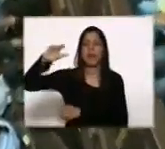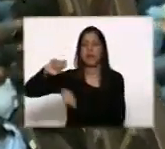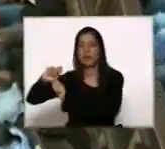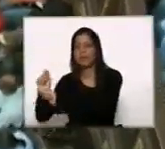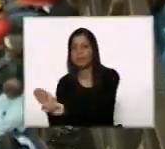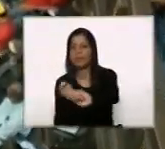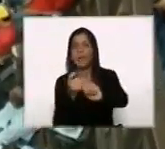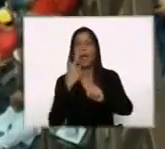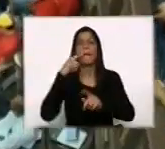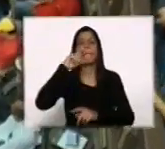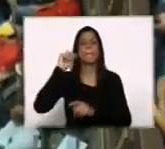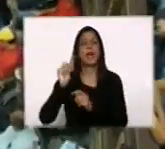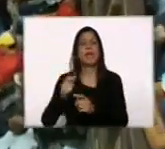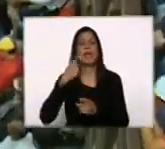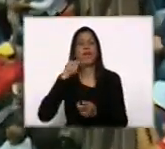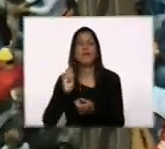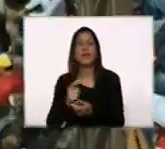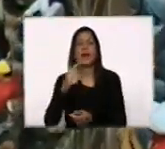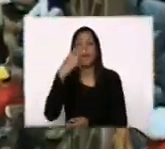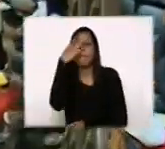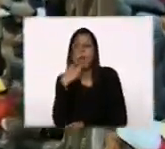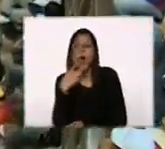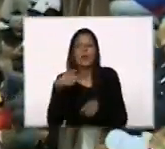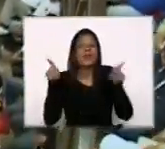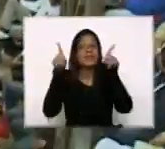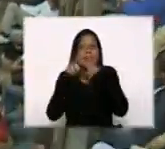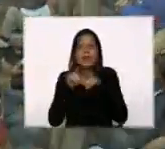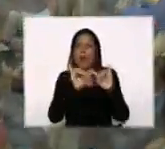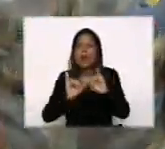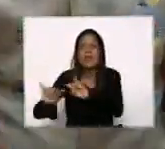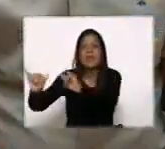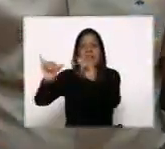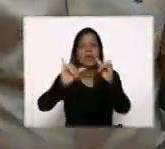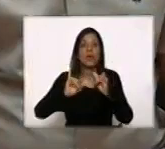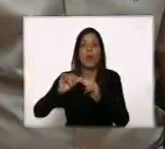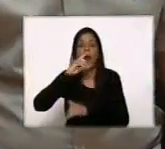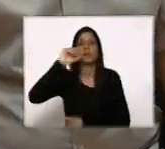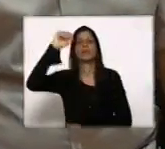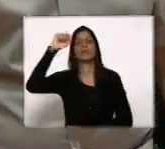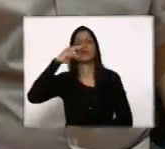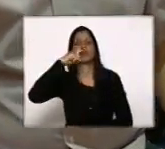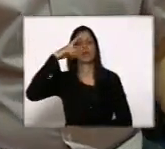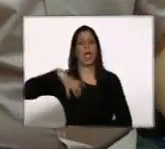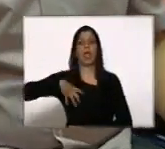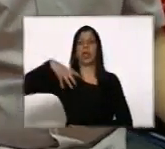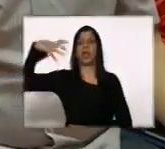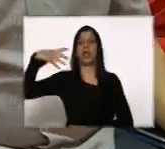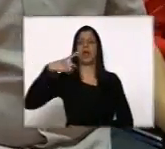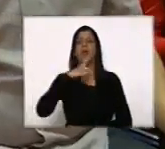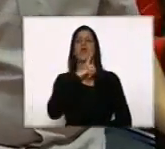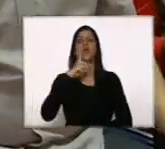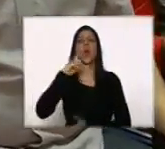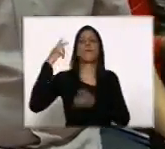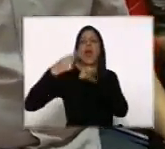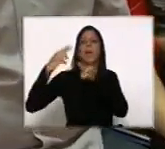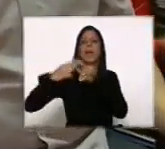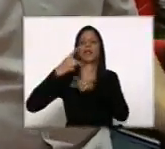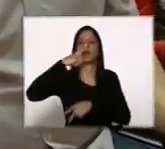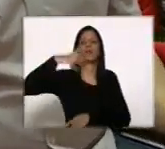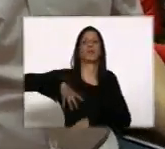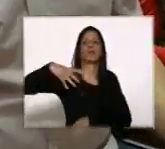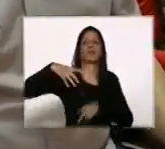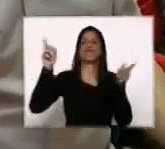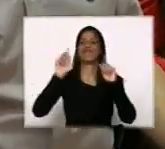jugó béisbol. Es decir, Maduro es un muchacho como nosotros. Maduro no es de ningún apellido de los amos del Valle. Maduro es un indígena